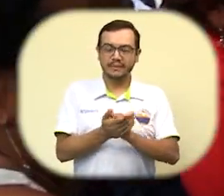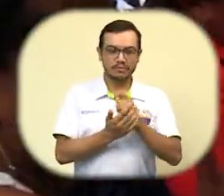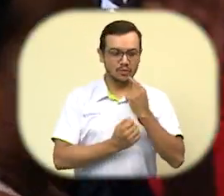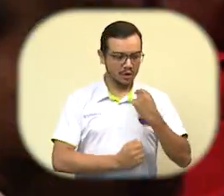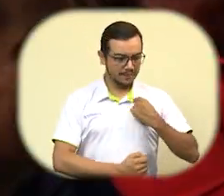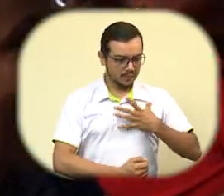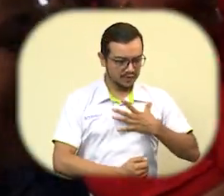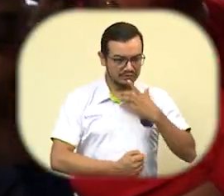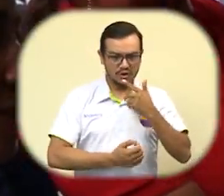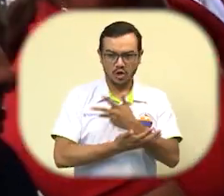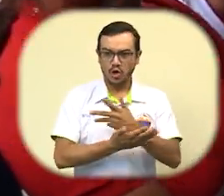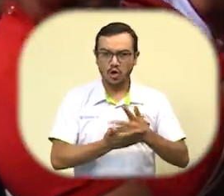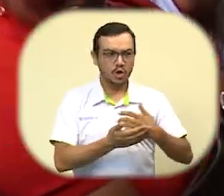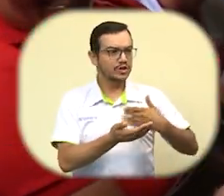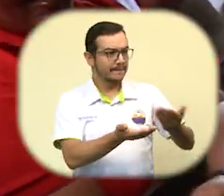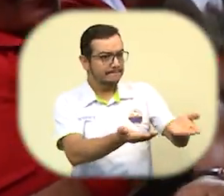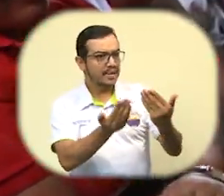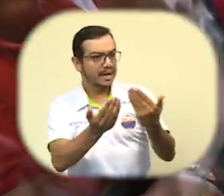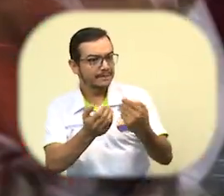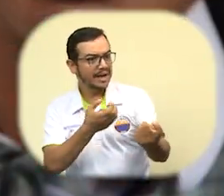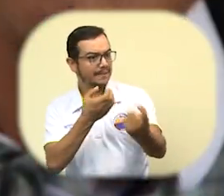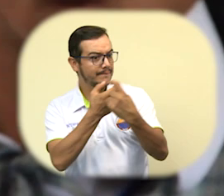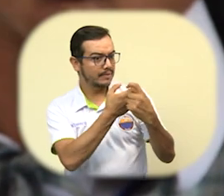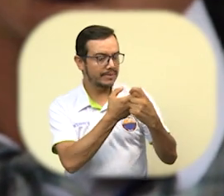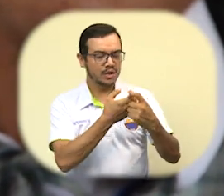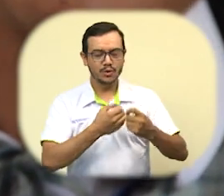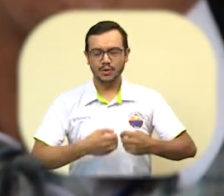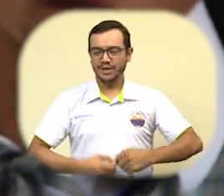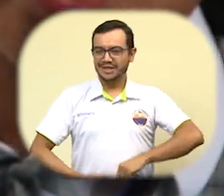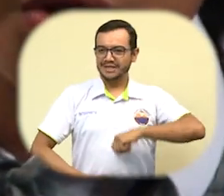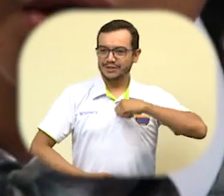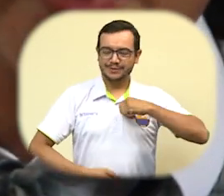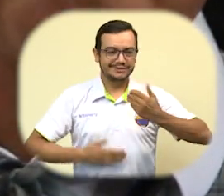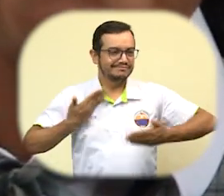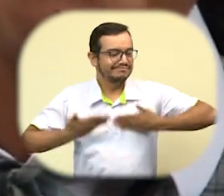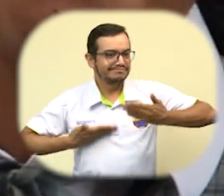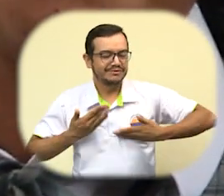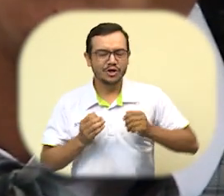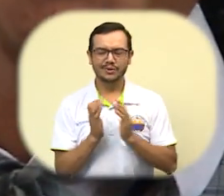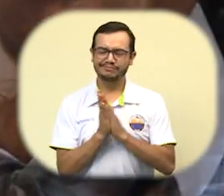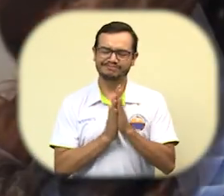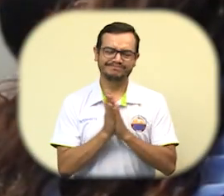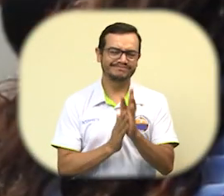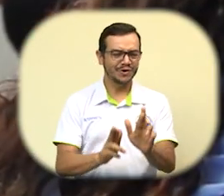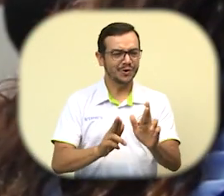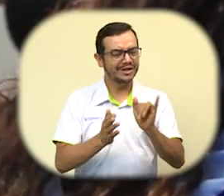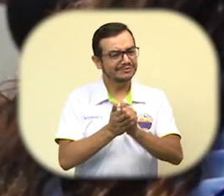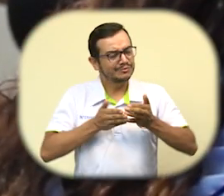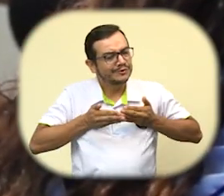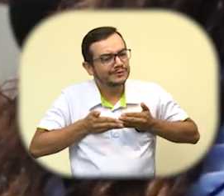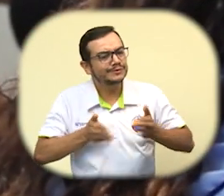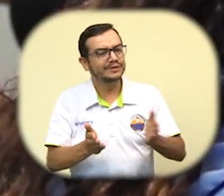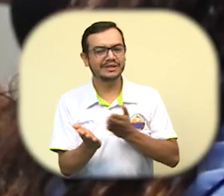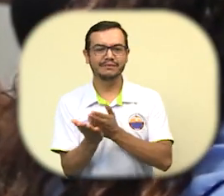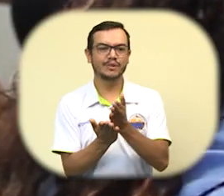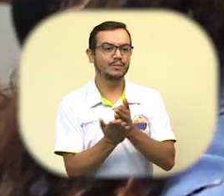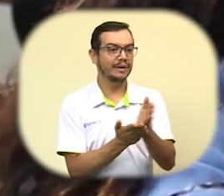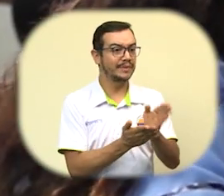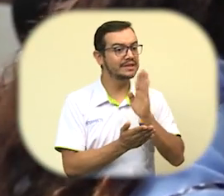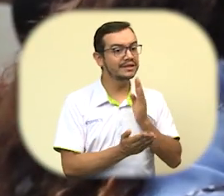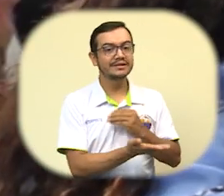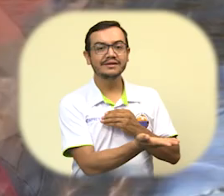a las posibilidades de formación de nuestras estudiantes. Estábamos esperando anhelantes que este camino formativo